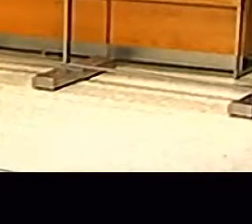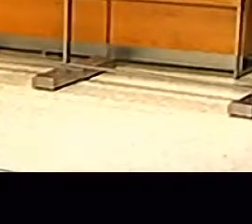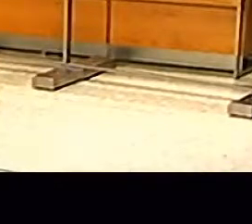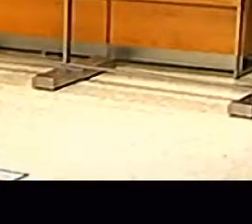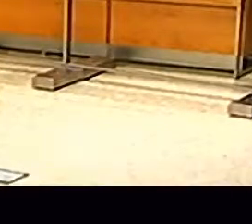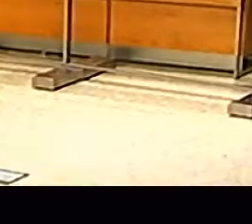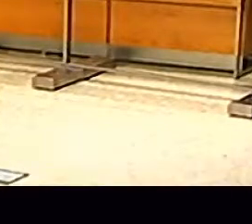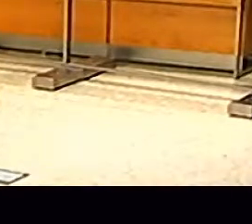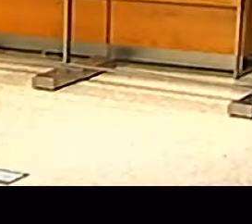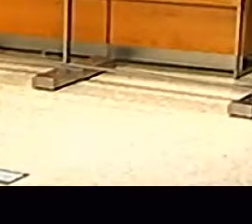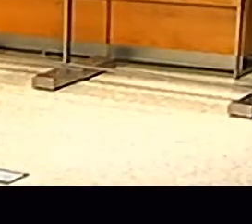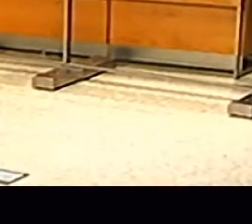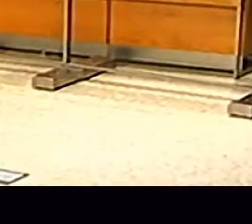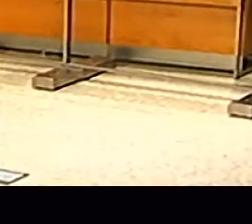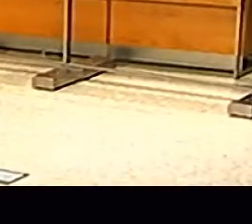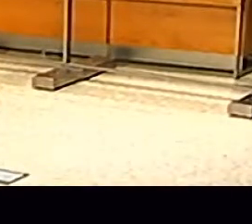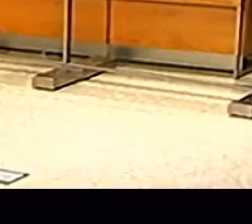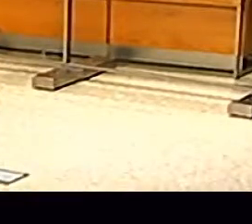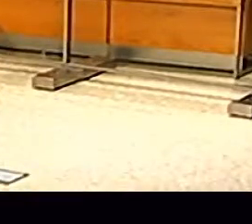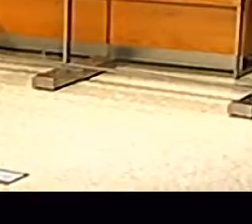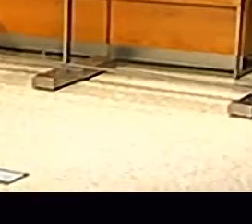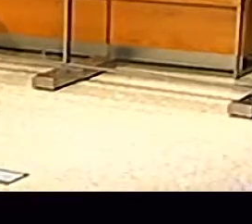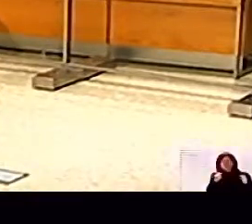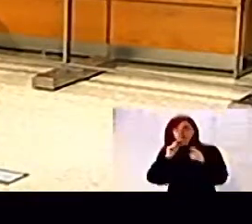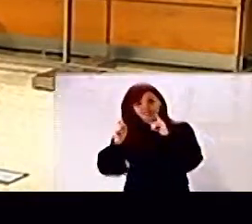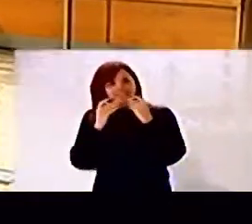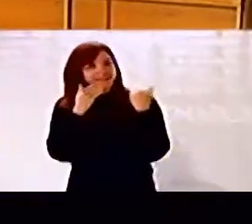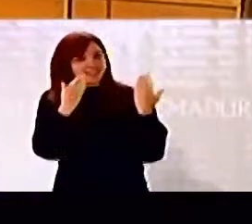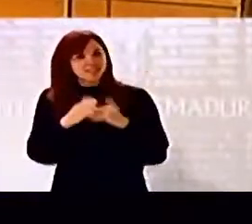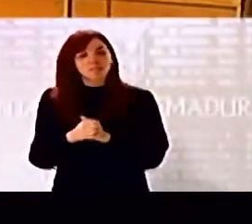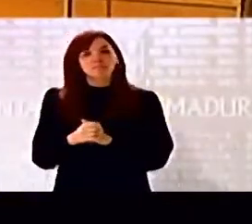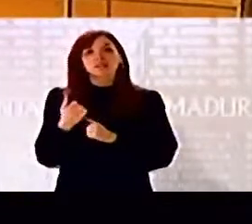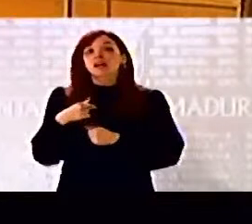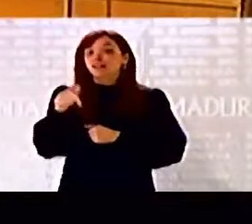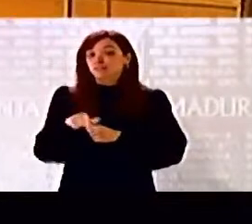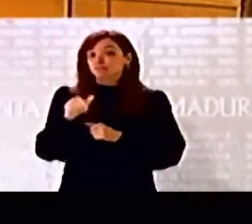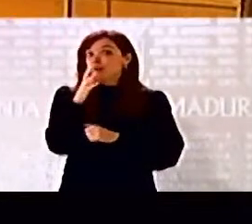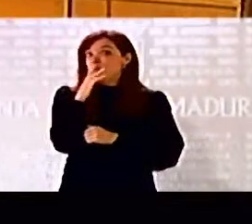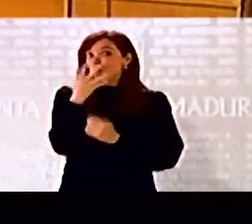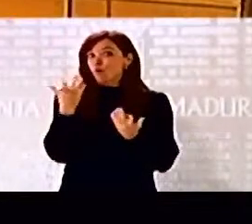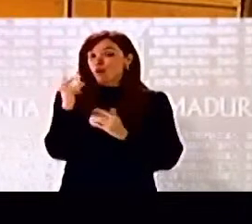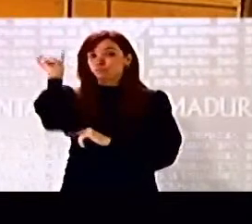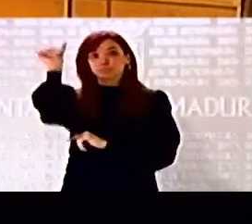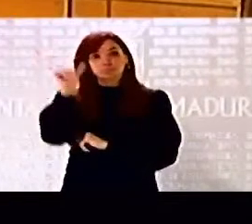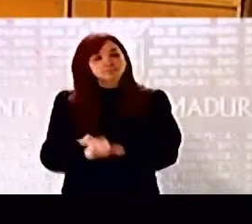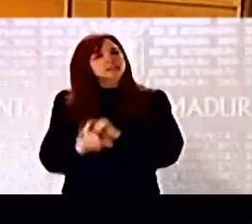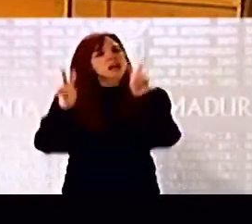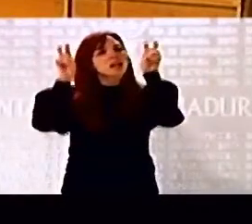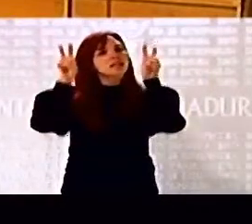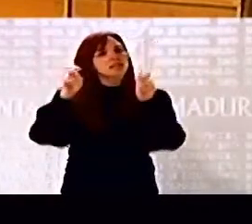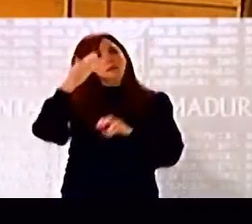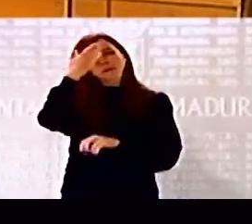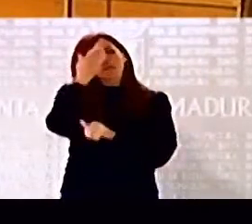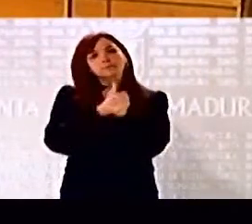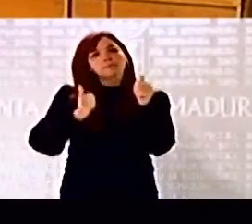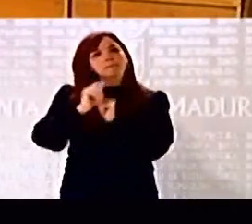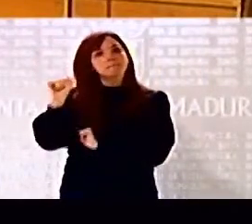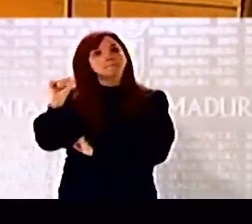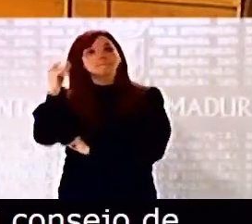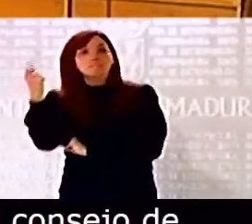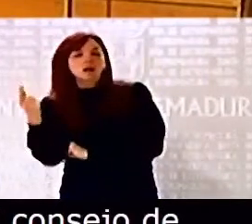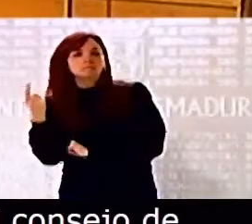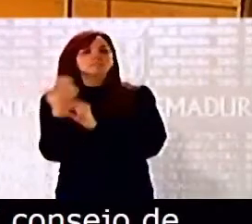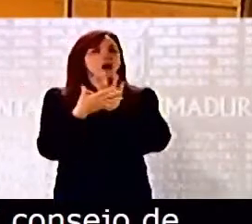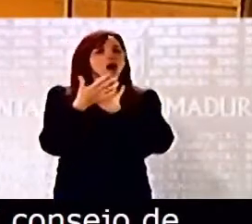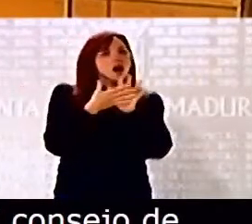Gobierno de la Junta de Extremadura, donde voy a señalarles los asuntos más relevantes que han sido tratados,